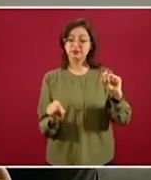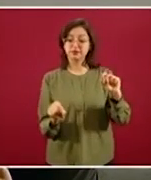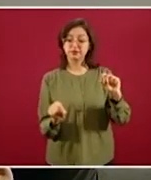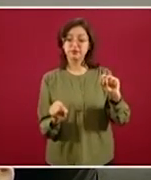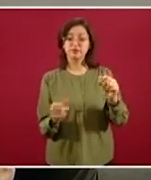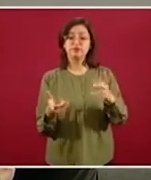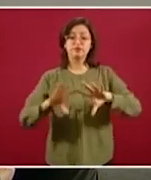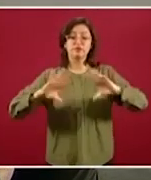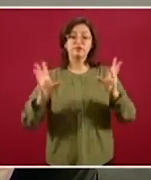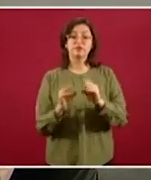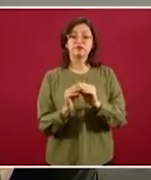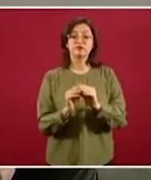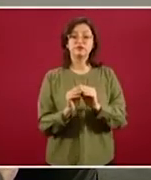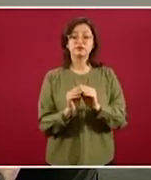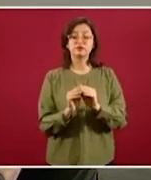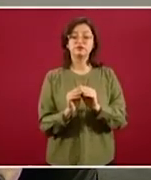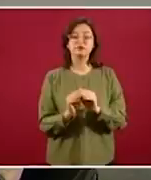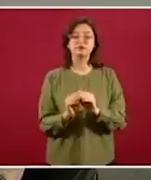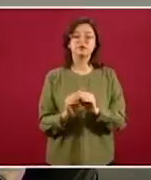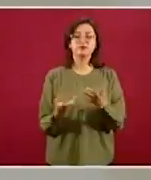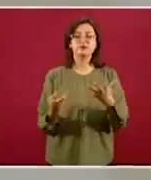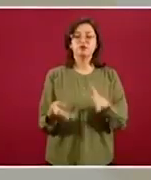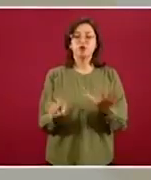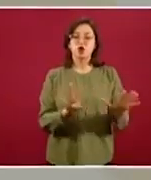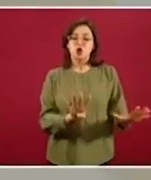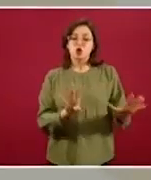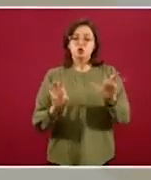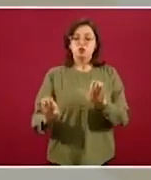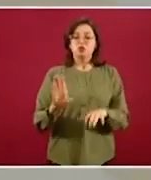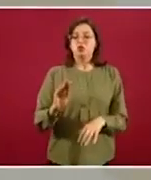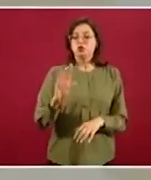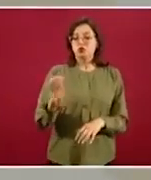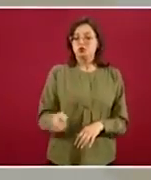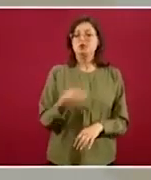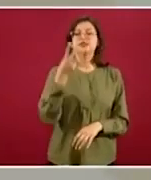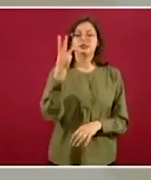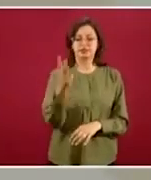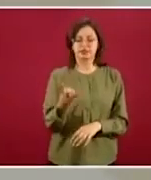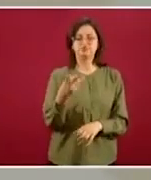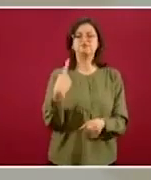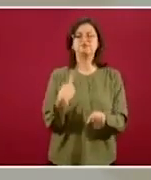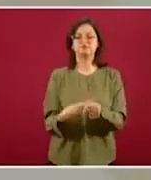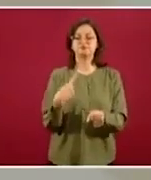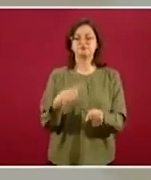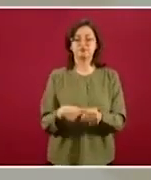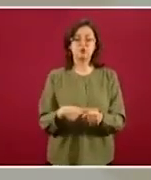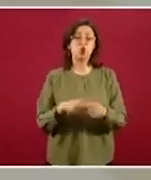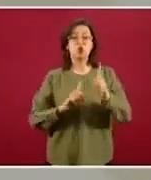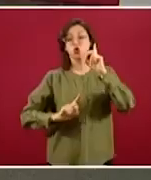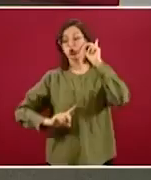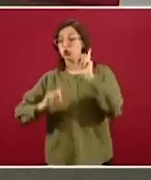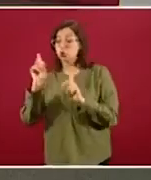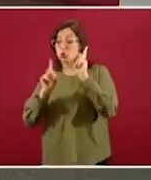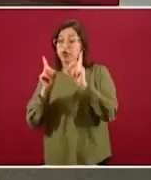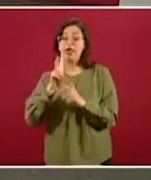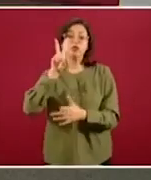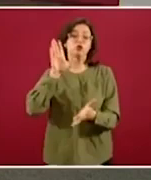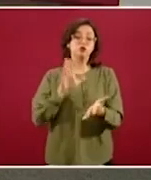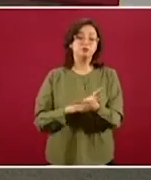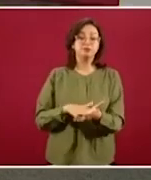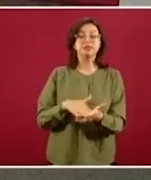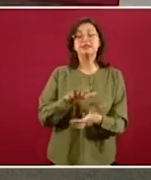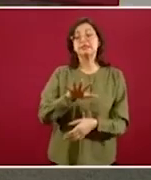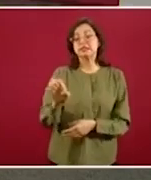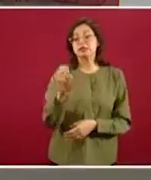actualmente un total de 993 confirmados, aún sospechosos hay